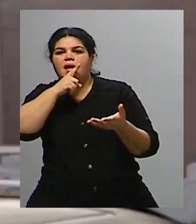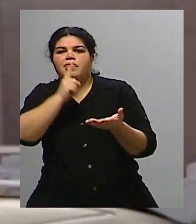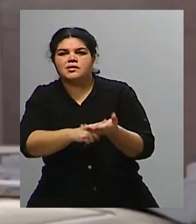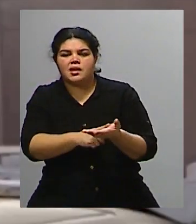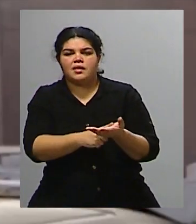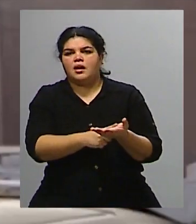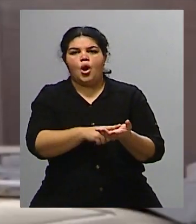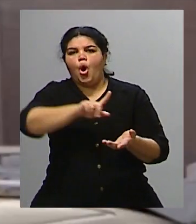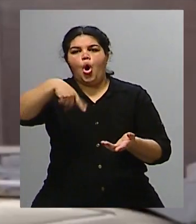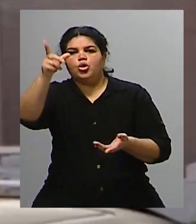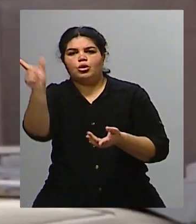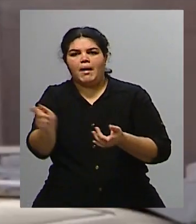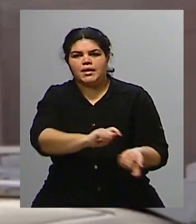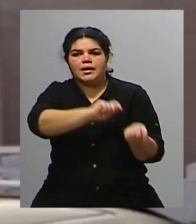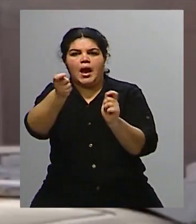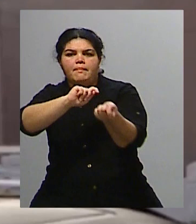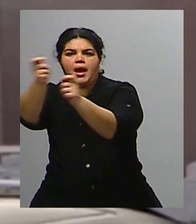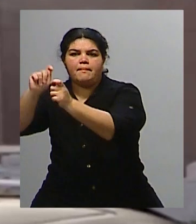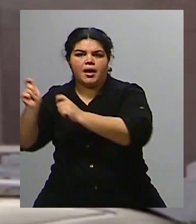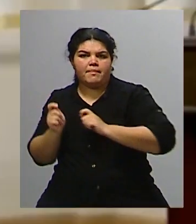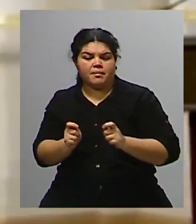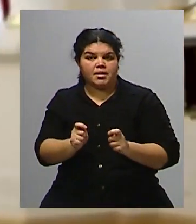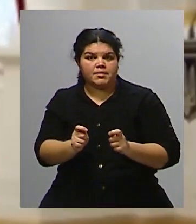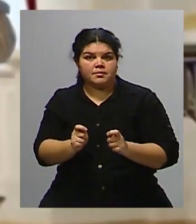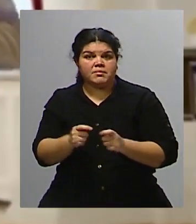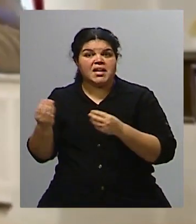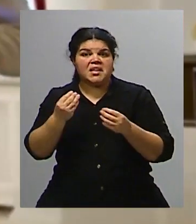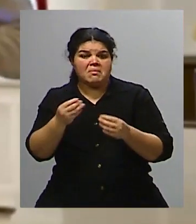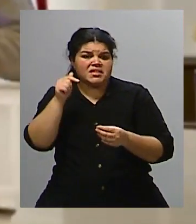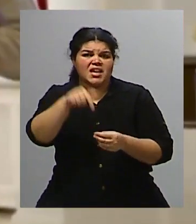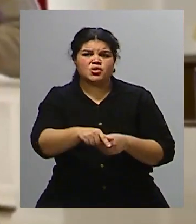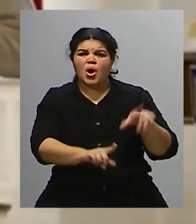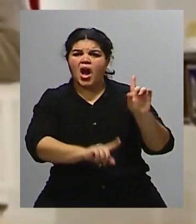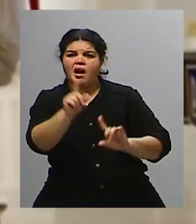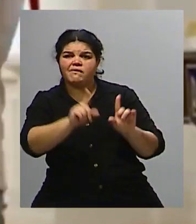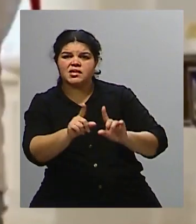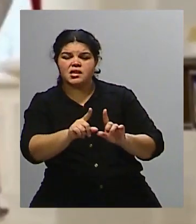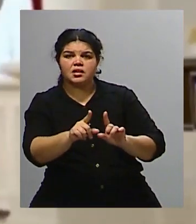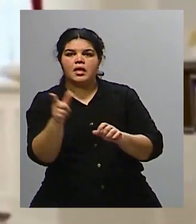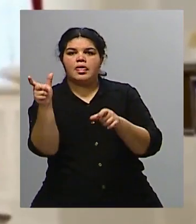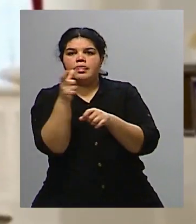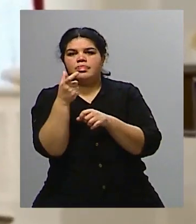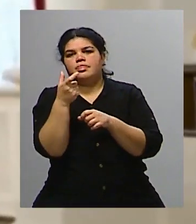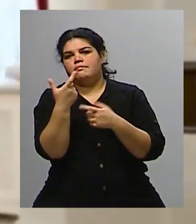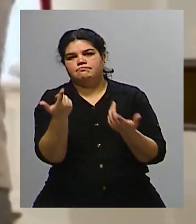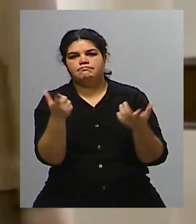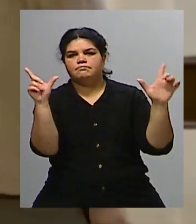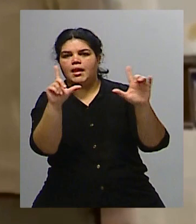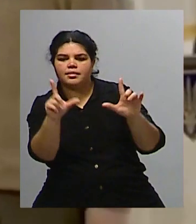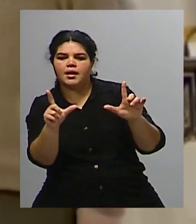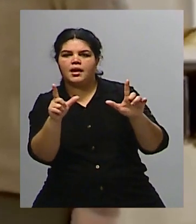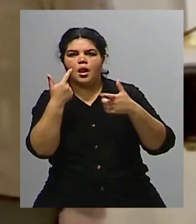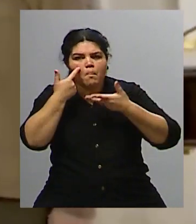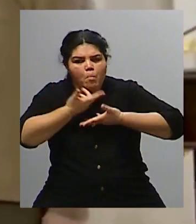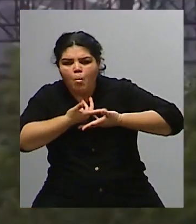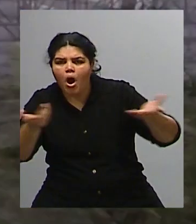reciben la atención de las sociedades y que entonces tampoco reciben los niveles de respuesta, de soluciones que se les